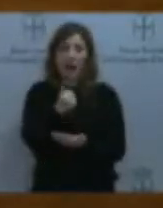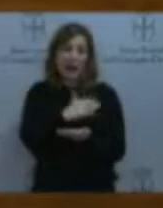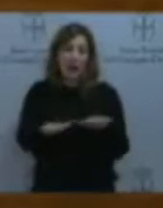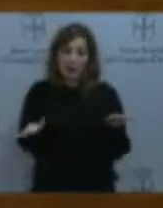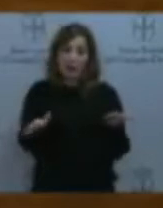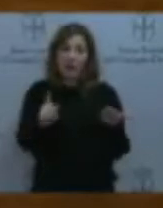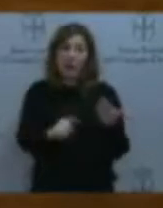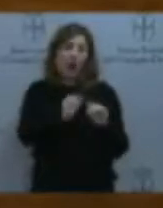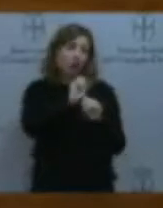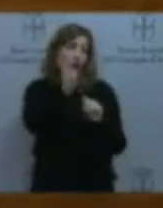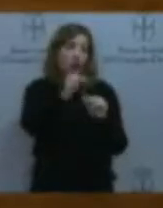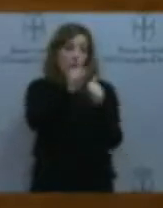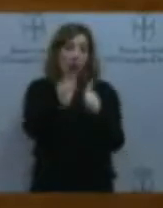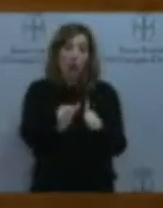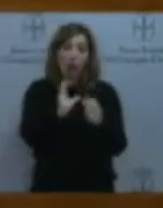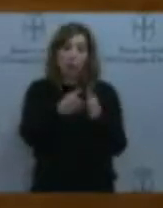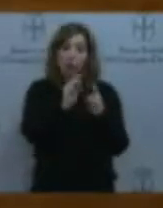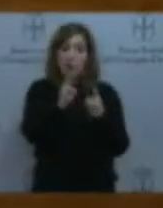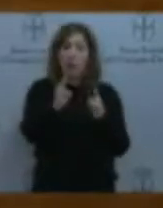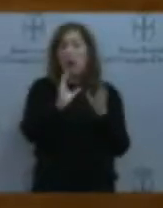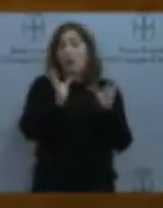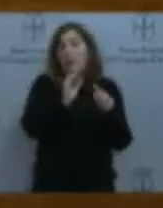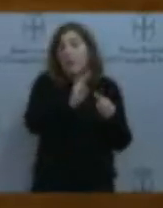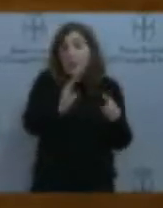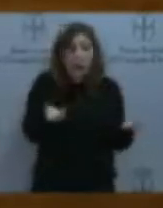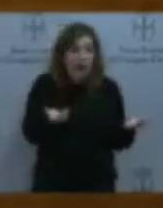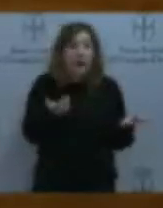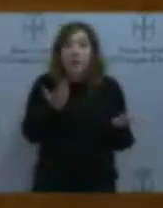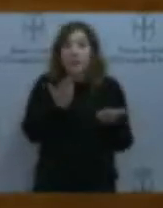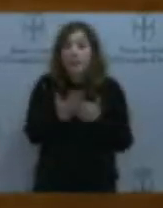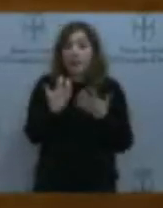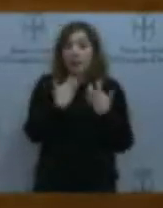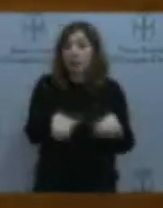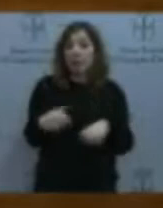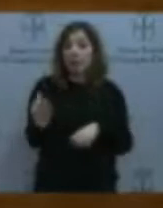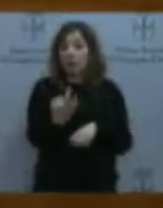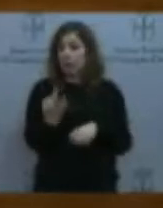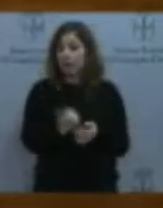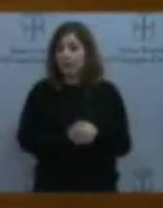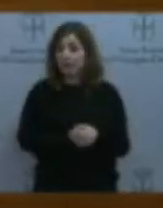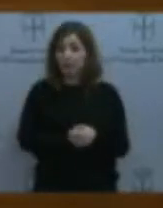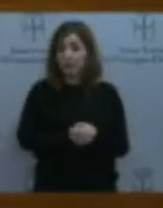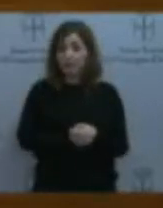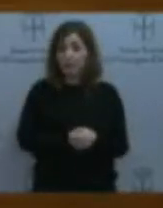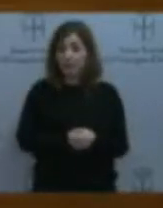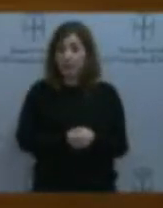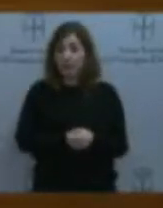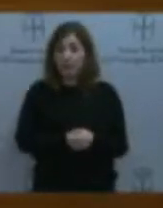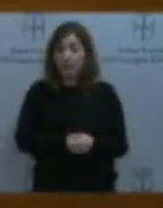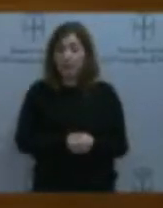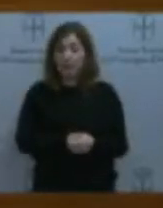modelo del Partido Popular. El Partido Popular pediría automáticamente, ¿no?, que pasásemos